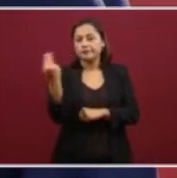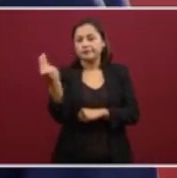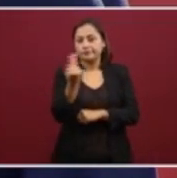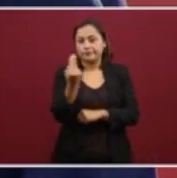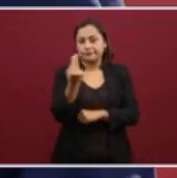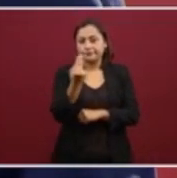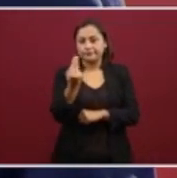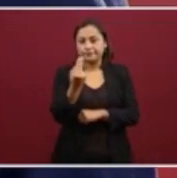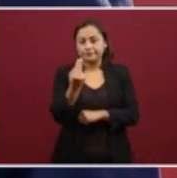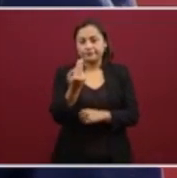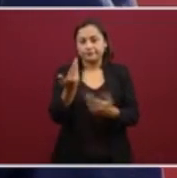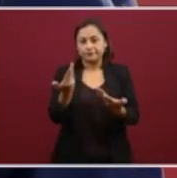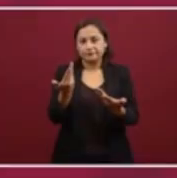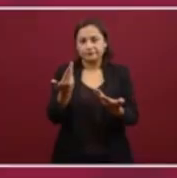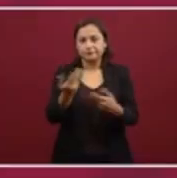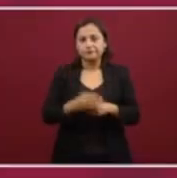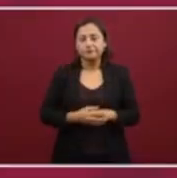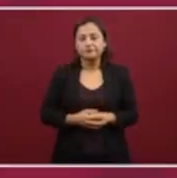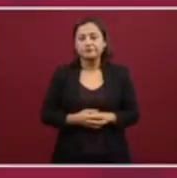el presidente.